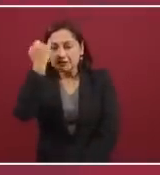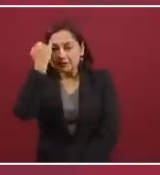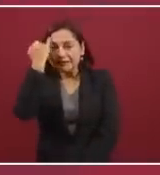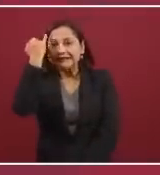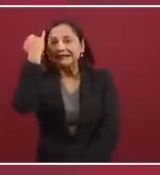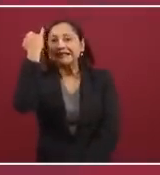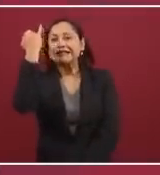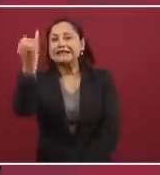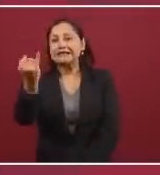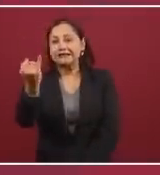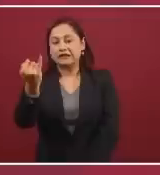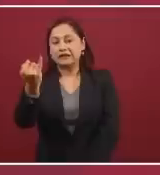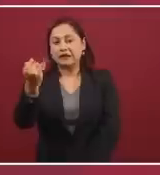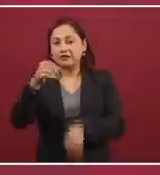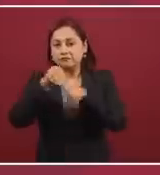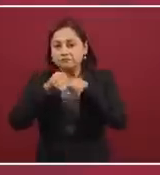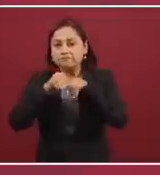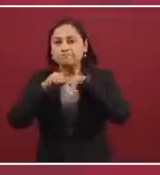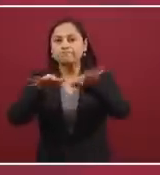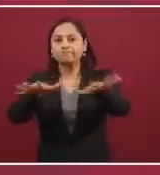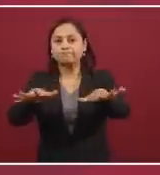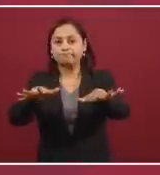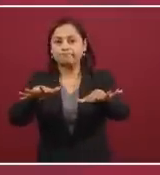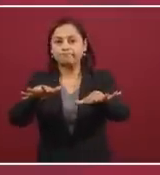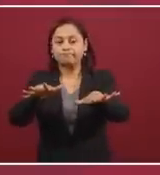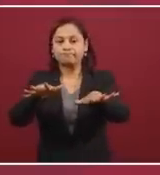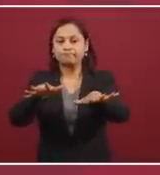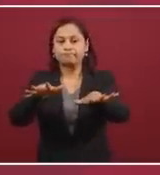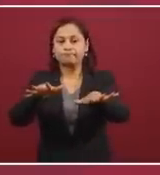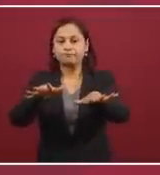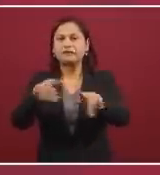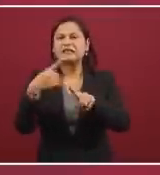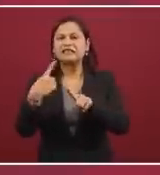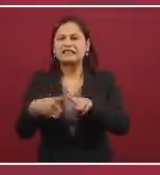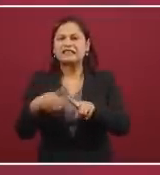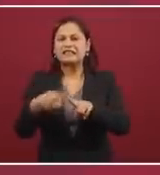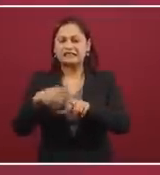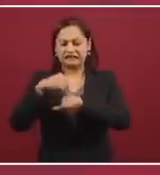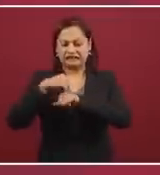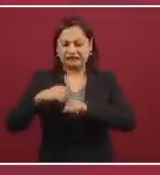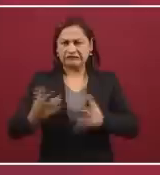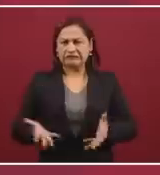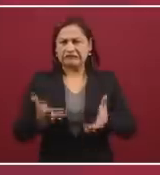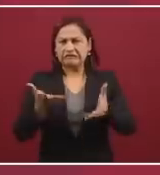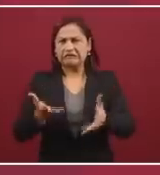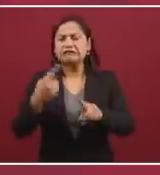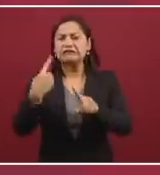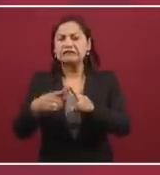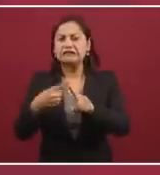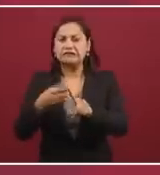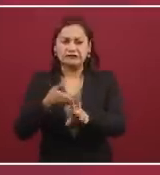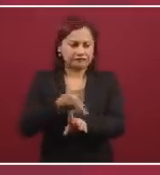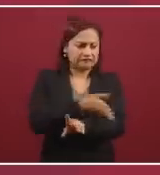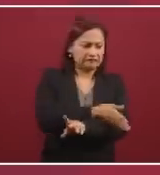sin duda alentada por el conservadurismo de rechazo